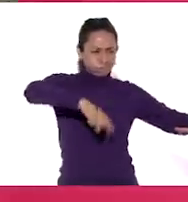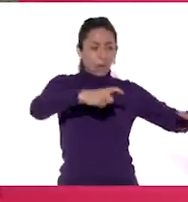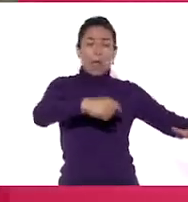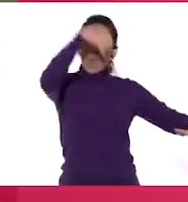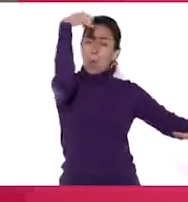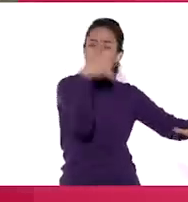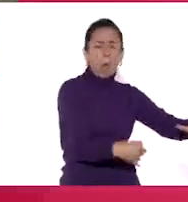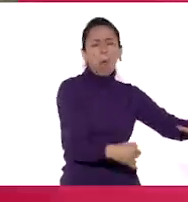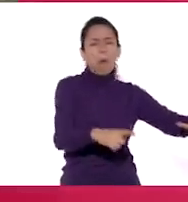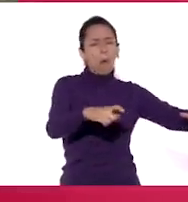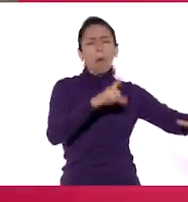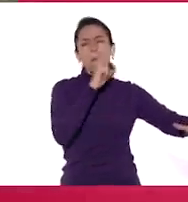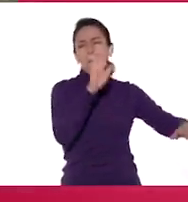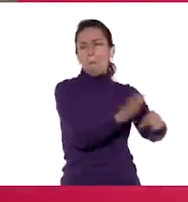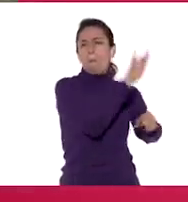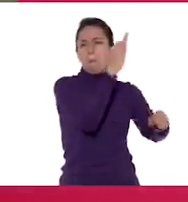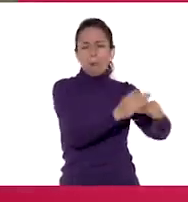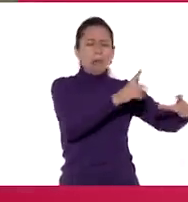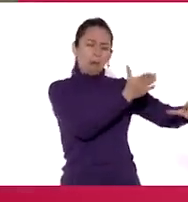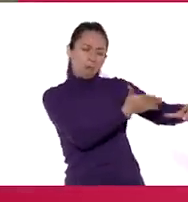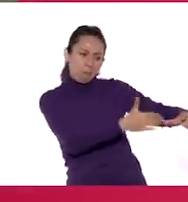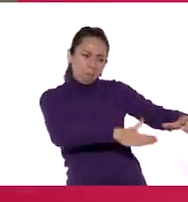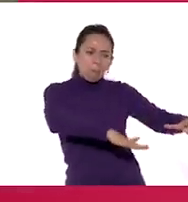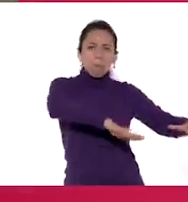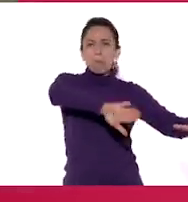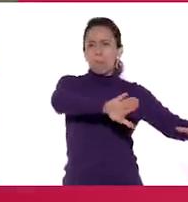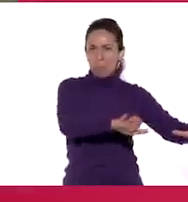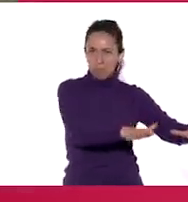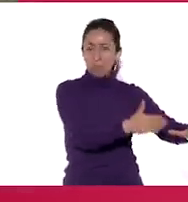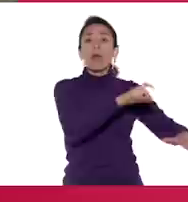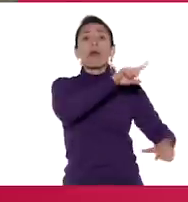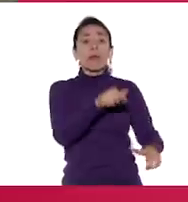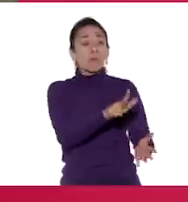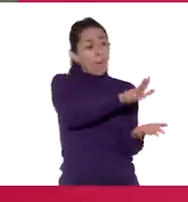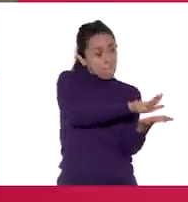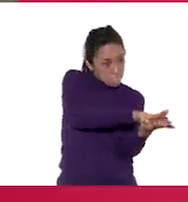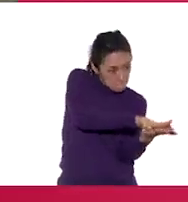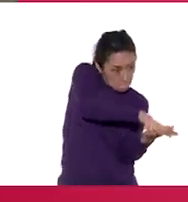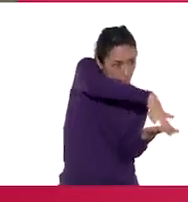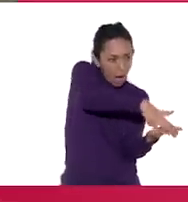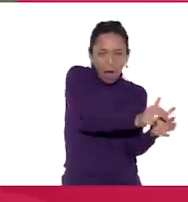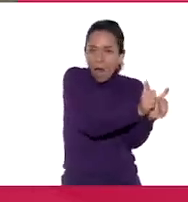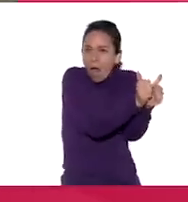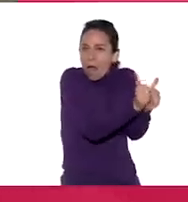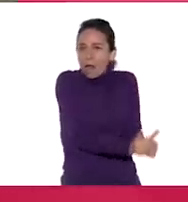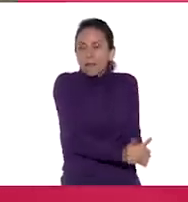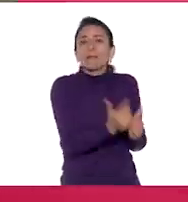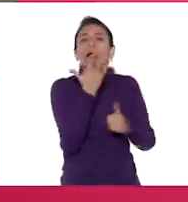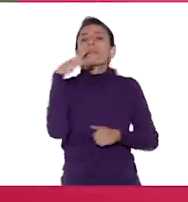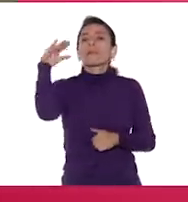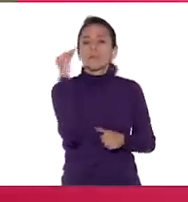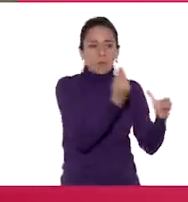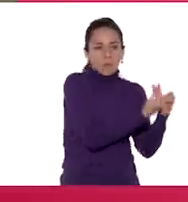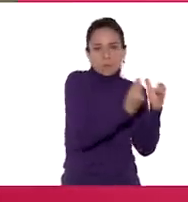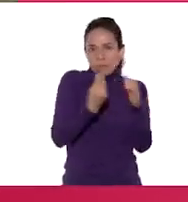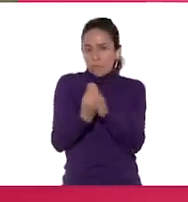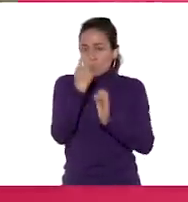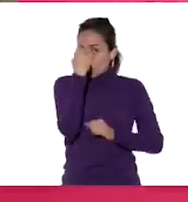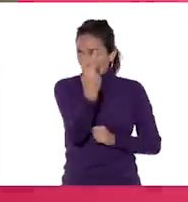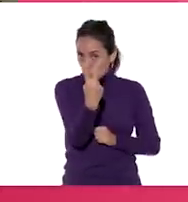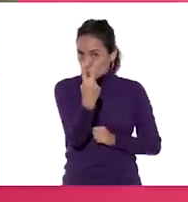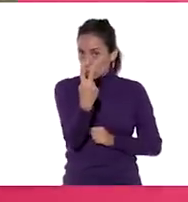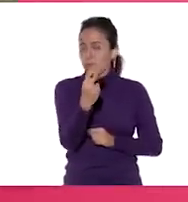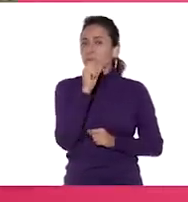profundidad. Las huellas quedaron bien impresas. Dos tipos diferentes de dinosaurios pueden encontrarse aquí de manera general.